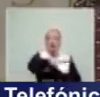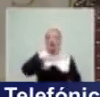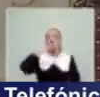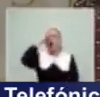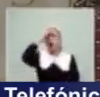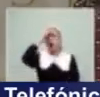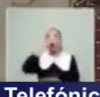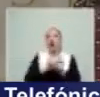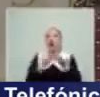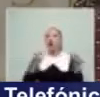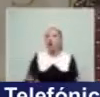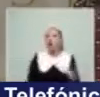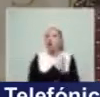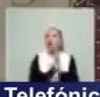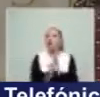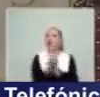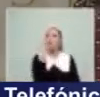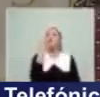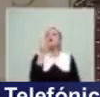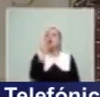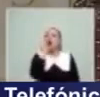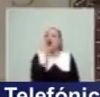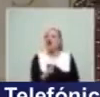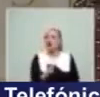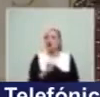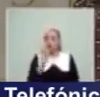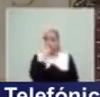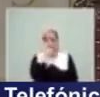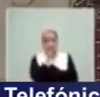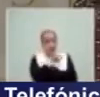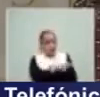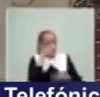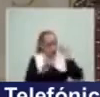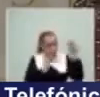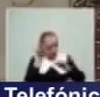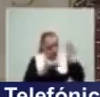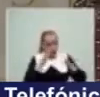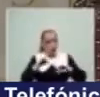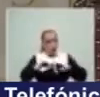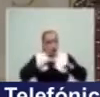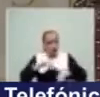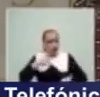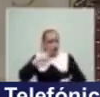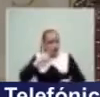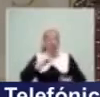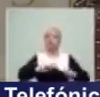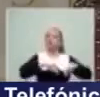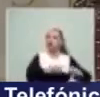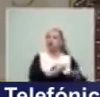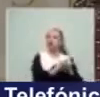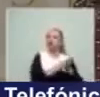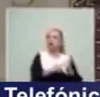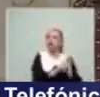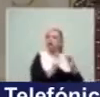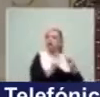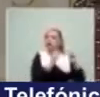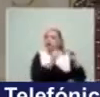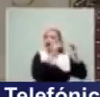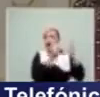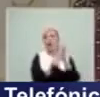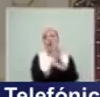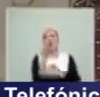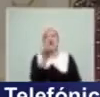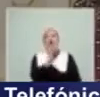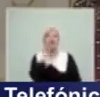y seguramente hay casos aislados de corrupción, pero ya no hay una corrupción avalada,